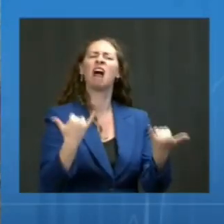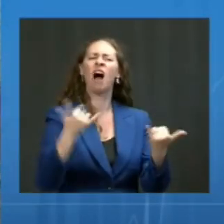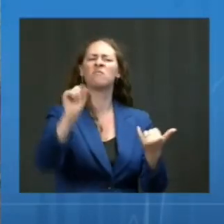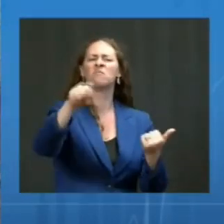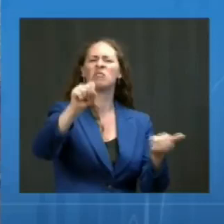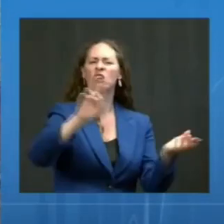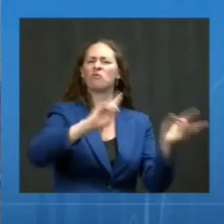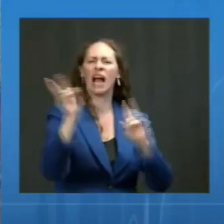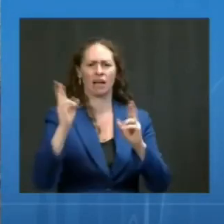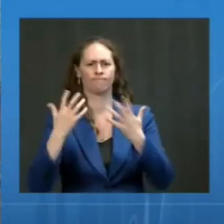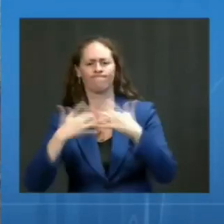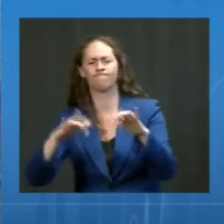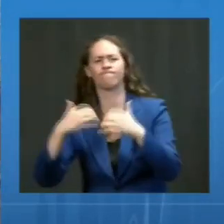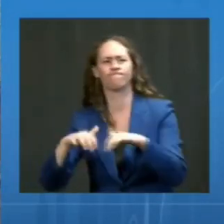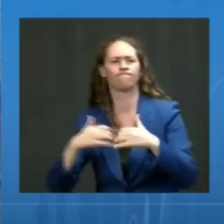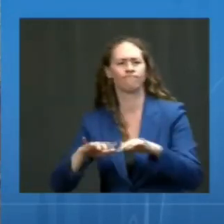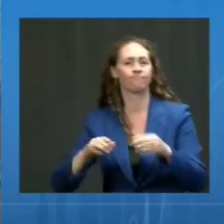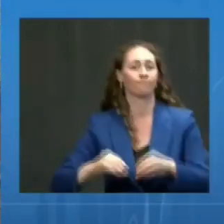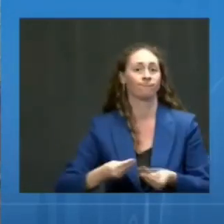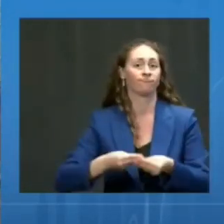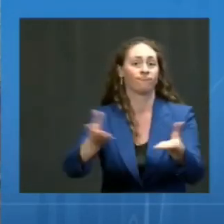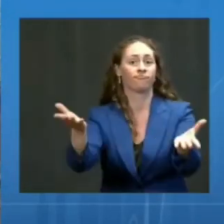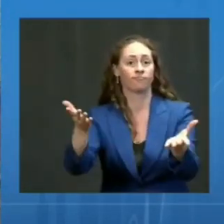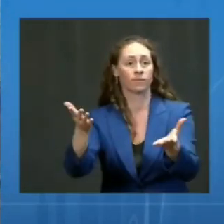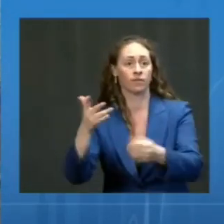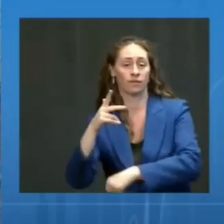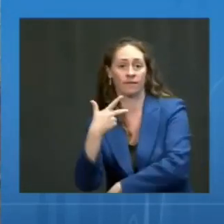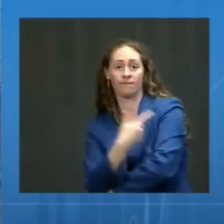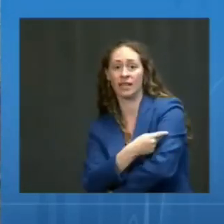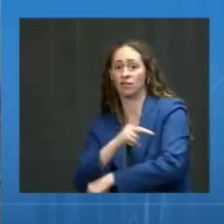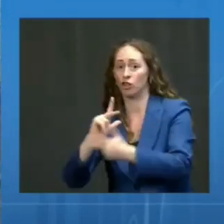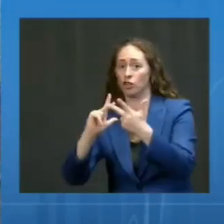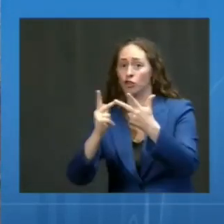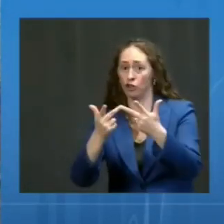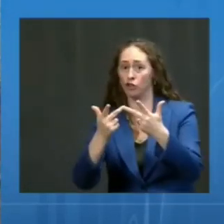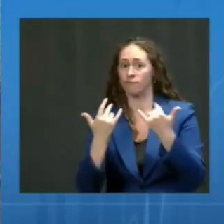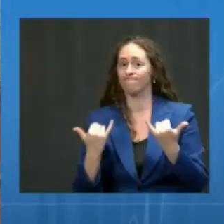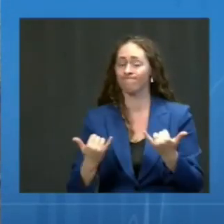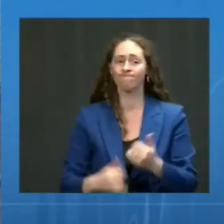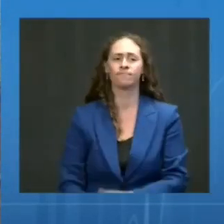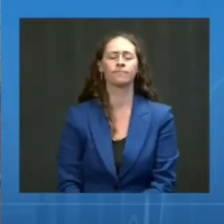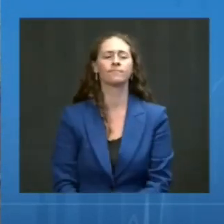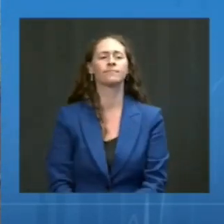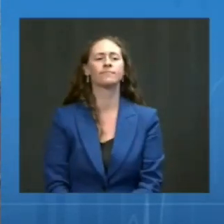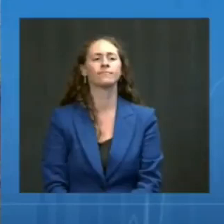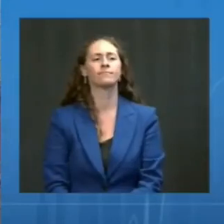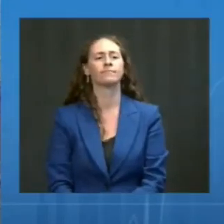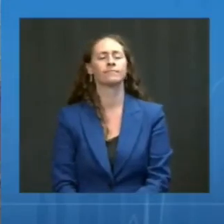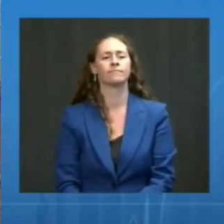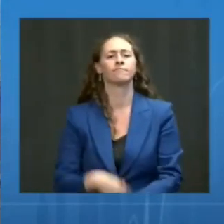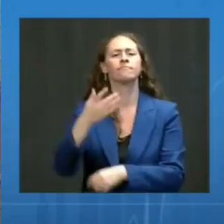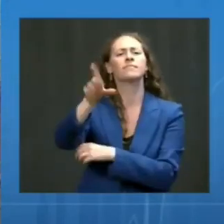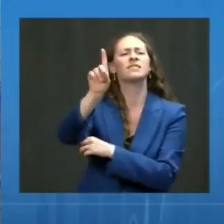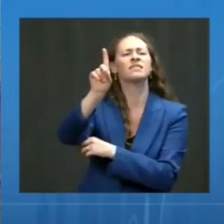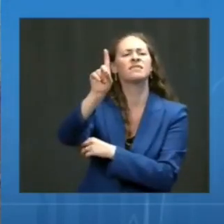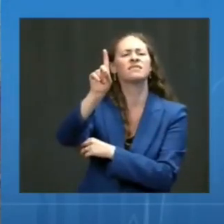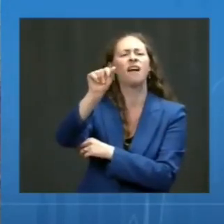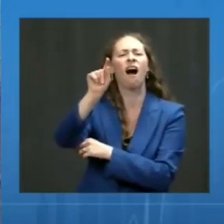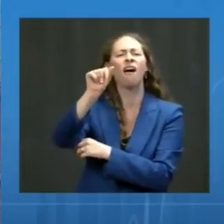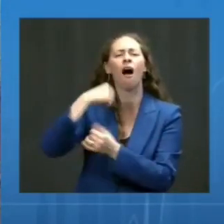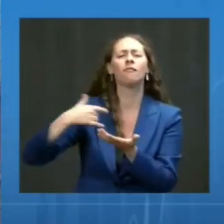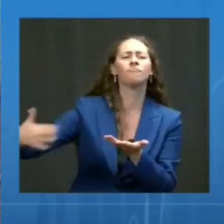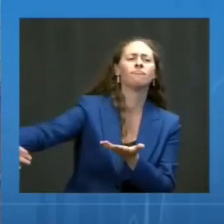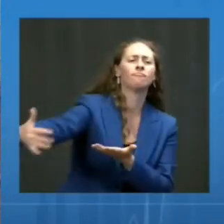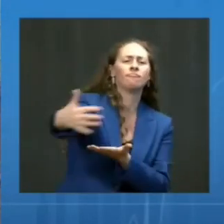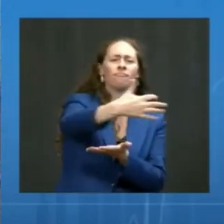siendo alta contra los peores resultados del COVID-19, nos preocupa que un patrón de disminución continúe. Es por eso que hoy anunciamos nuestro plan para adelantarnos a este virus,